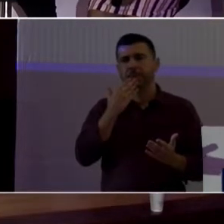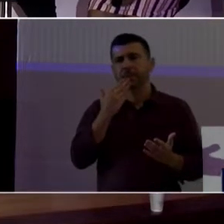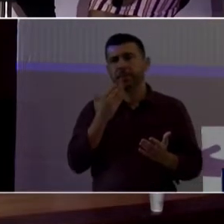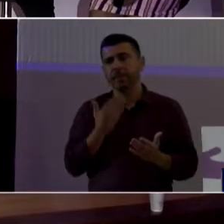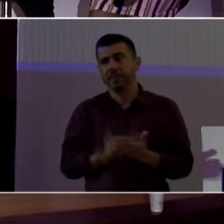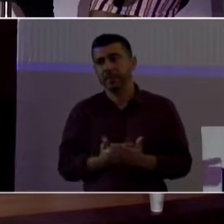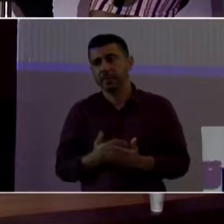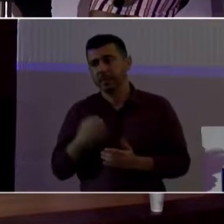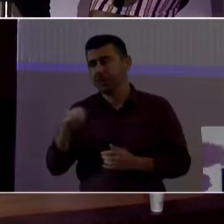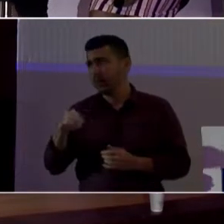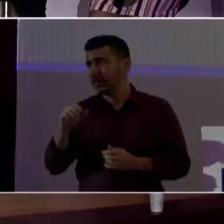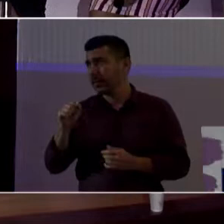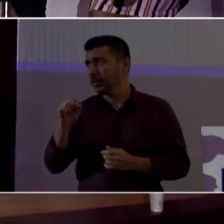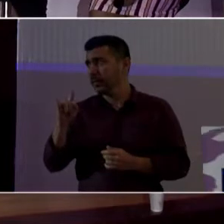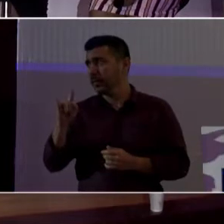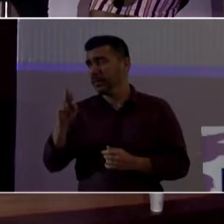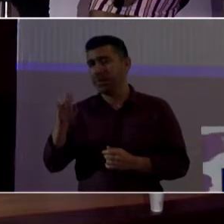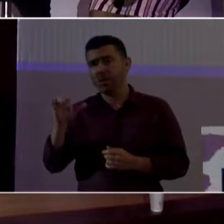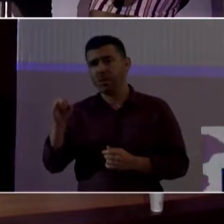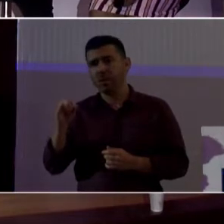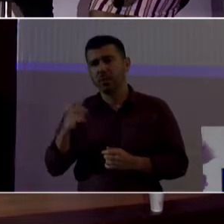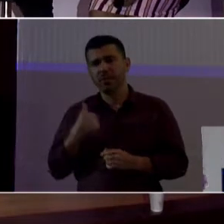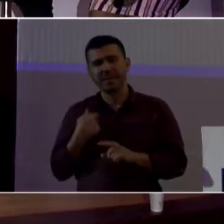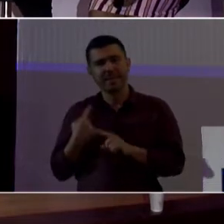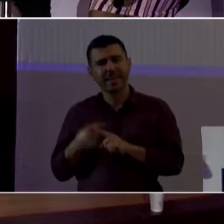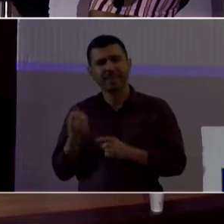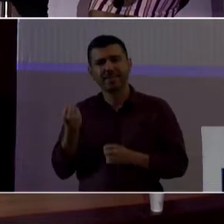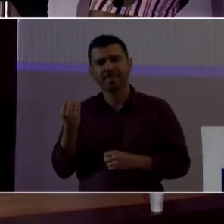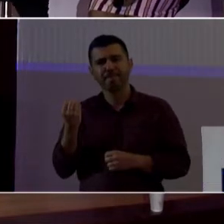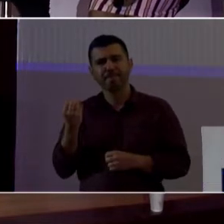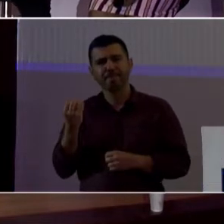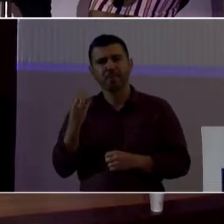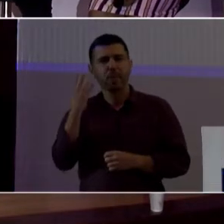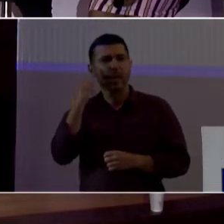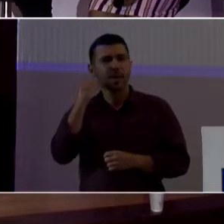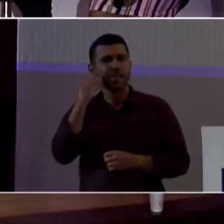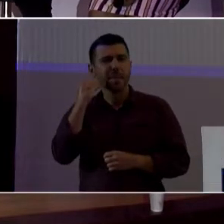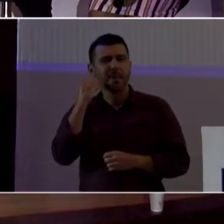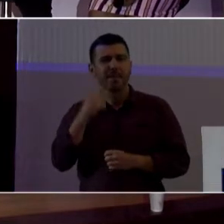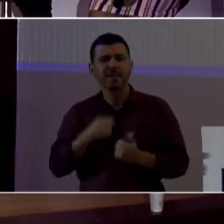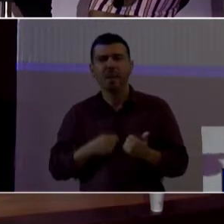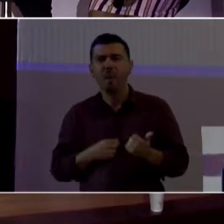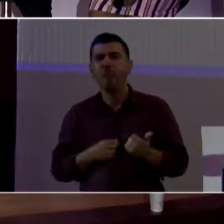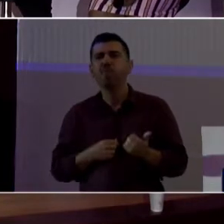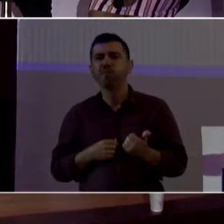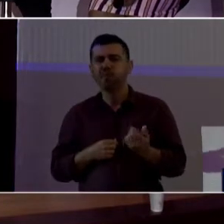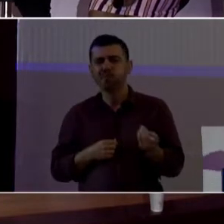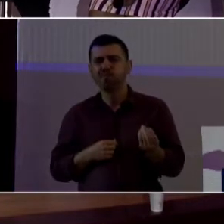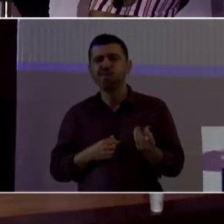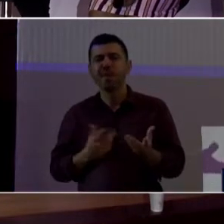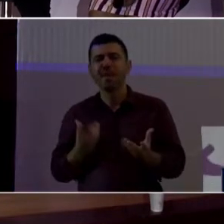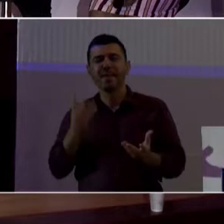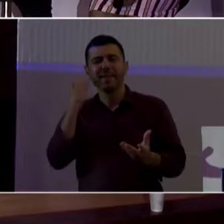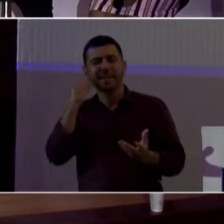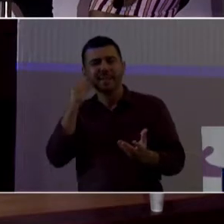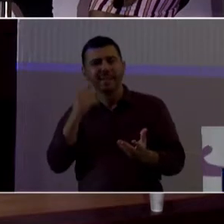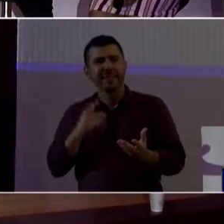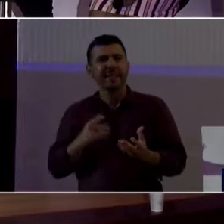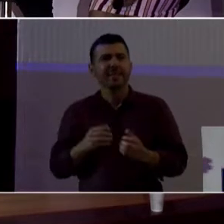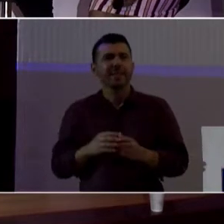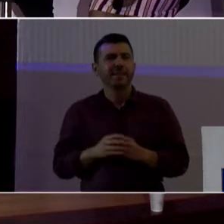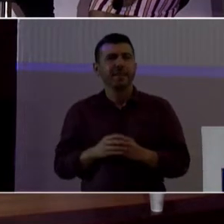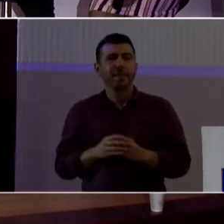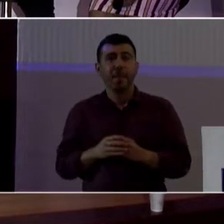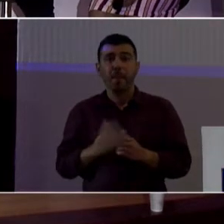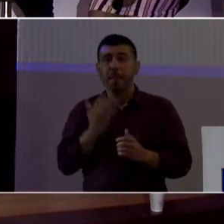Hay muchas experiencias ahí. Yo creo que si ponemos a hacer este panel